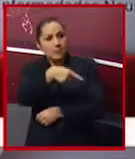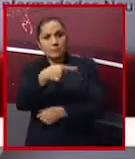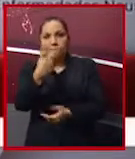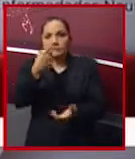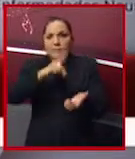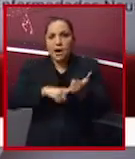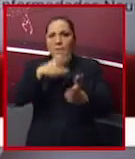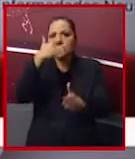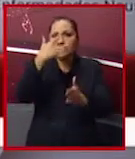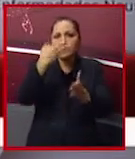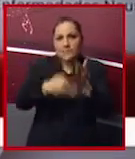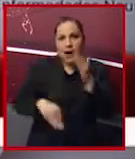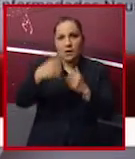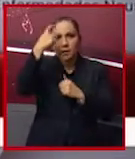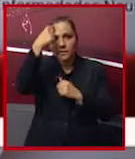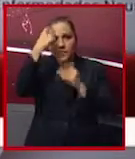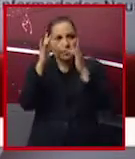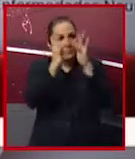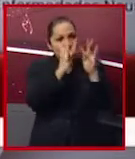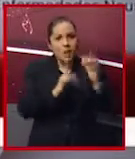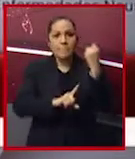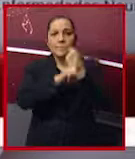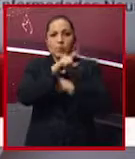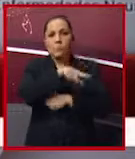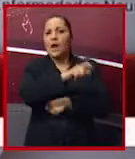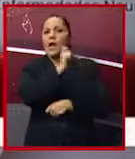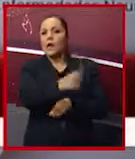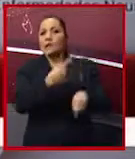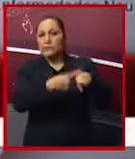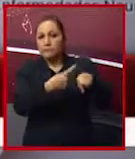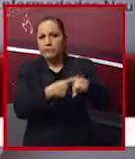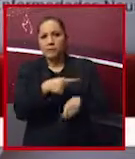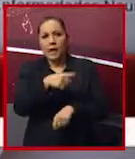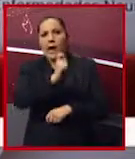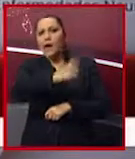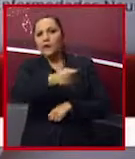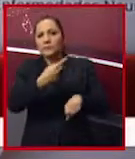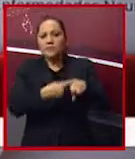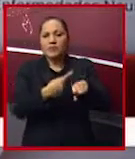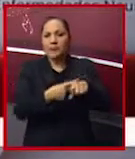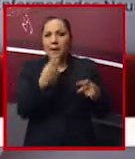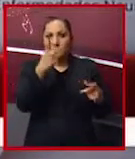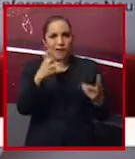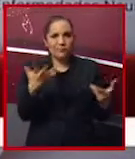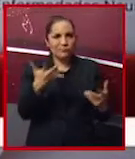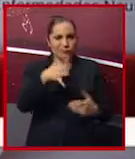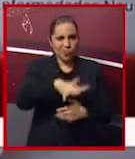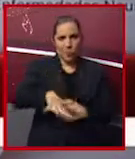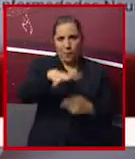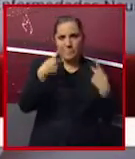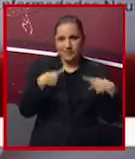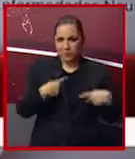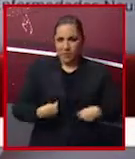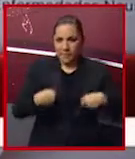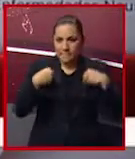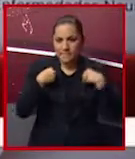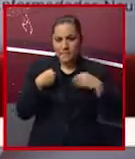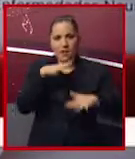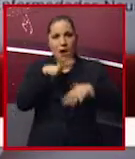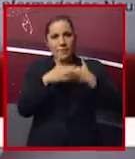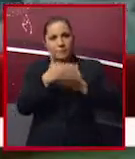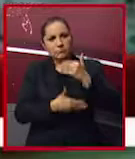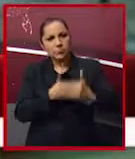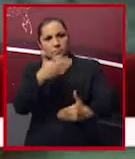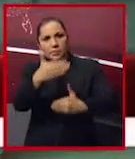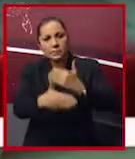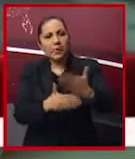y además las circunstancias poco atractivas en la vida del ser humano hacen que sea mucho más